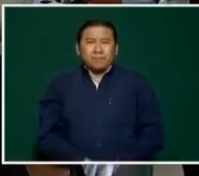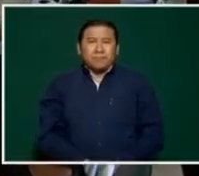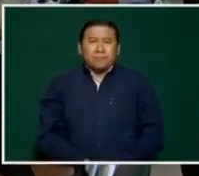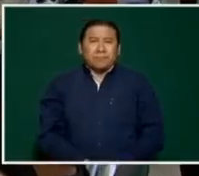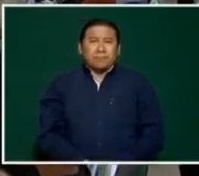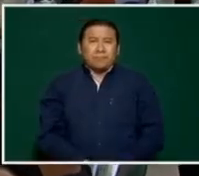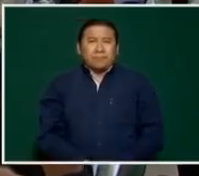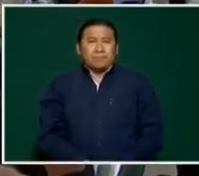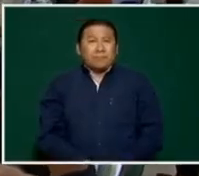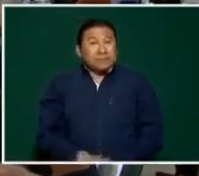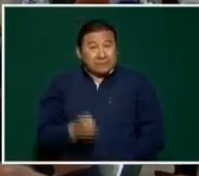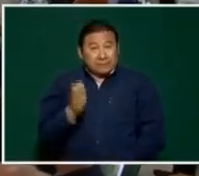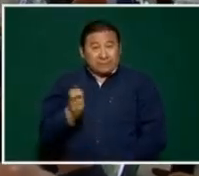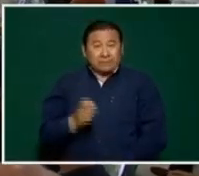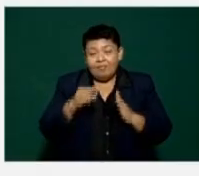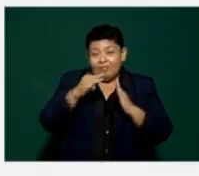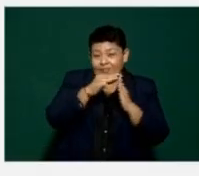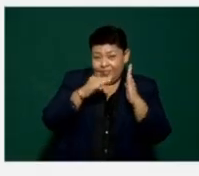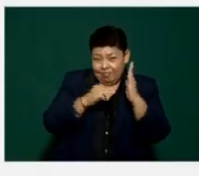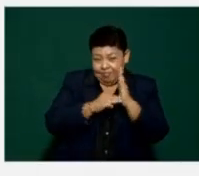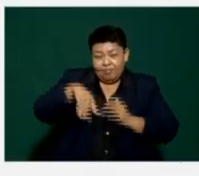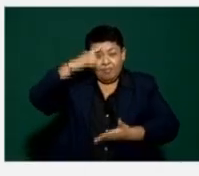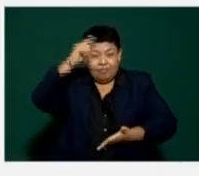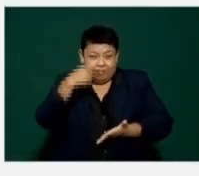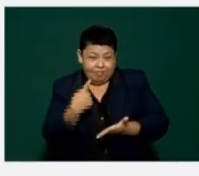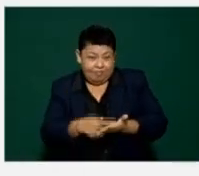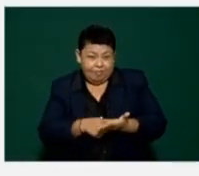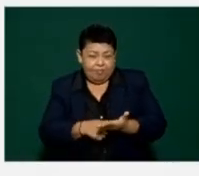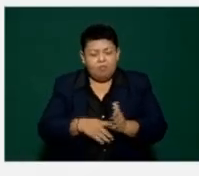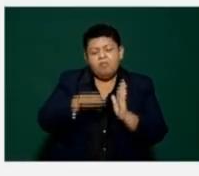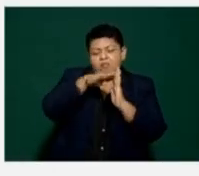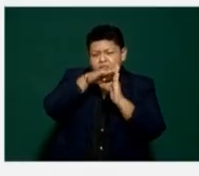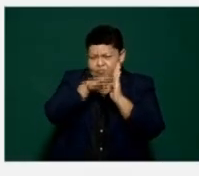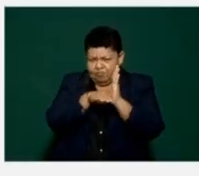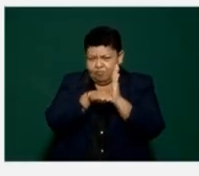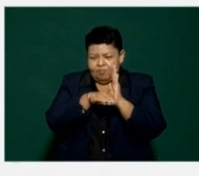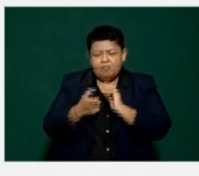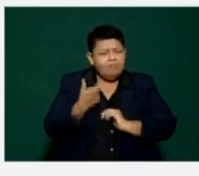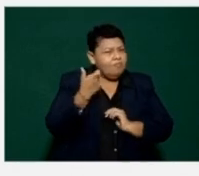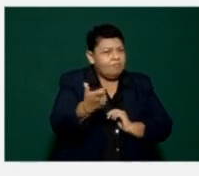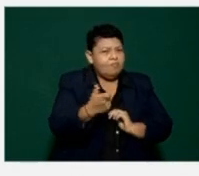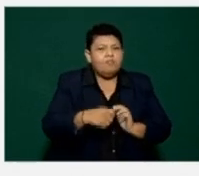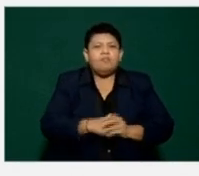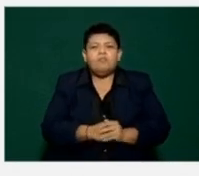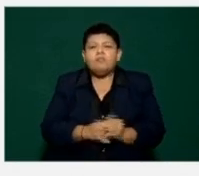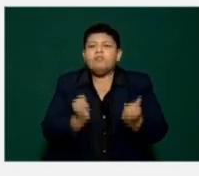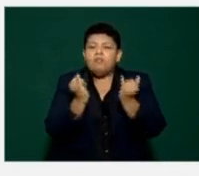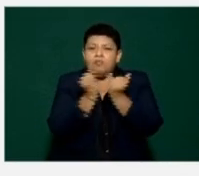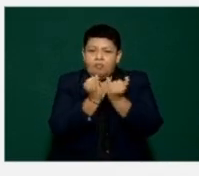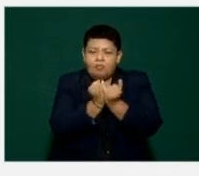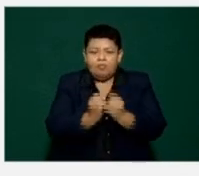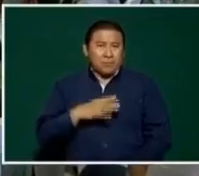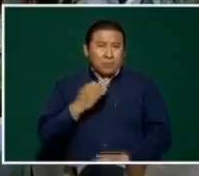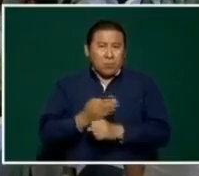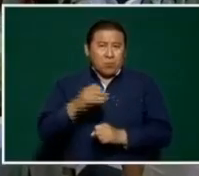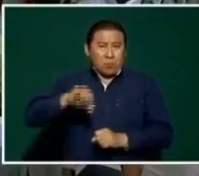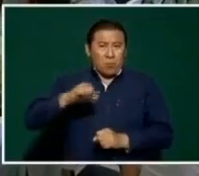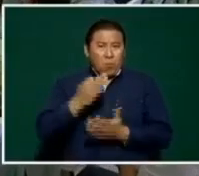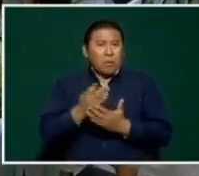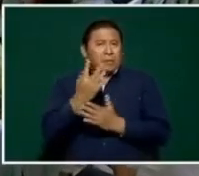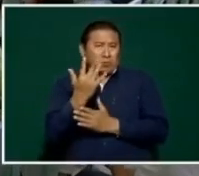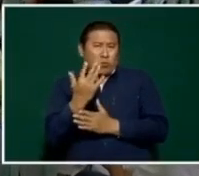anunció que el gobierno federal destinará recursos para combatir el sargazo en quintana roo tenemos hoy el día de hoy